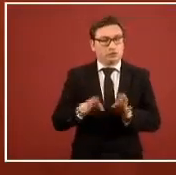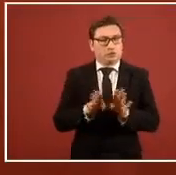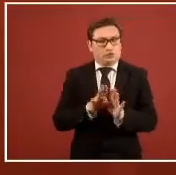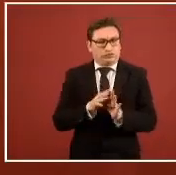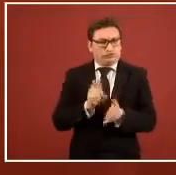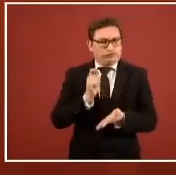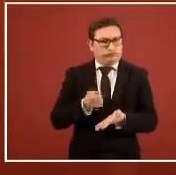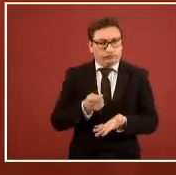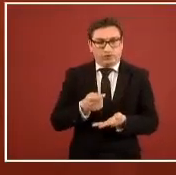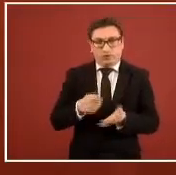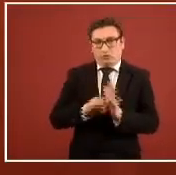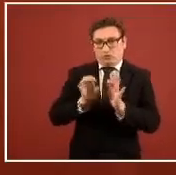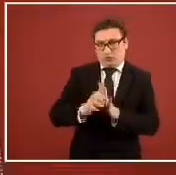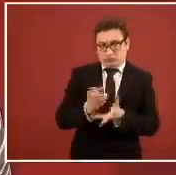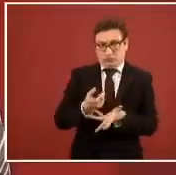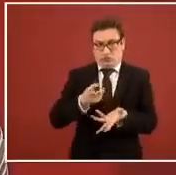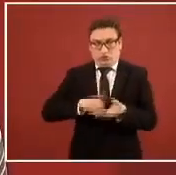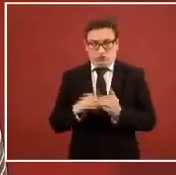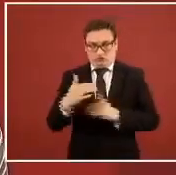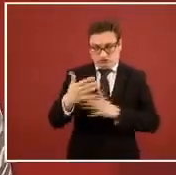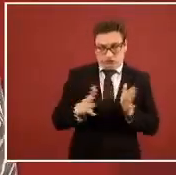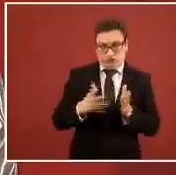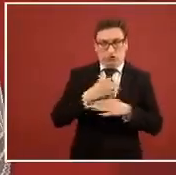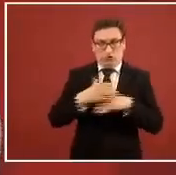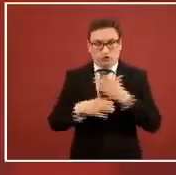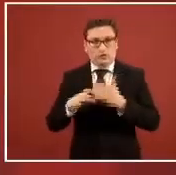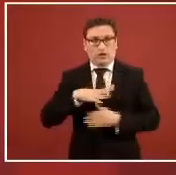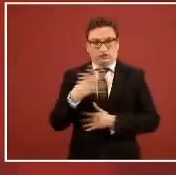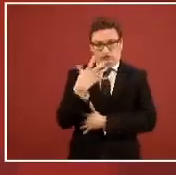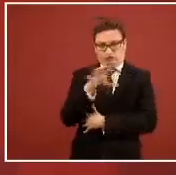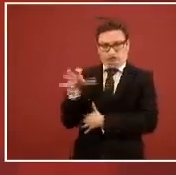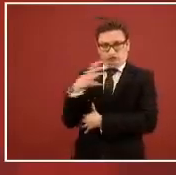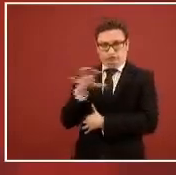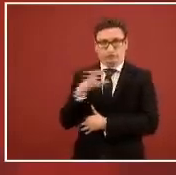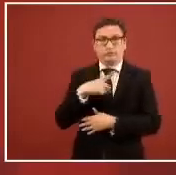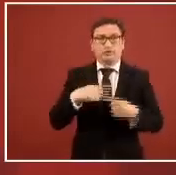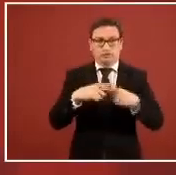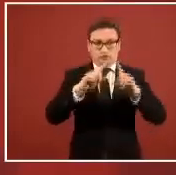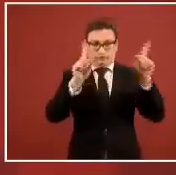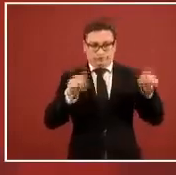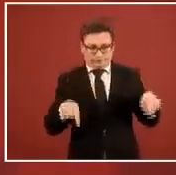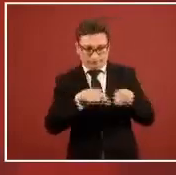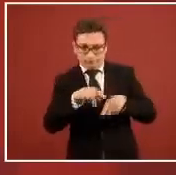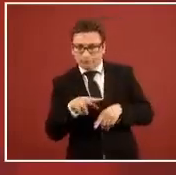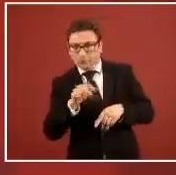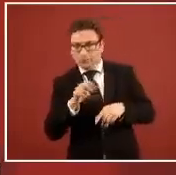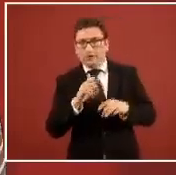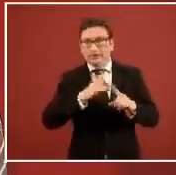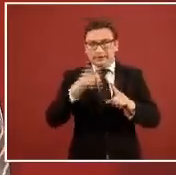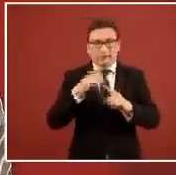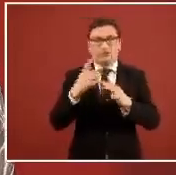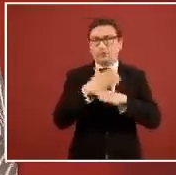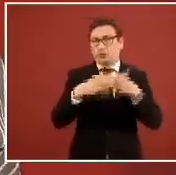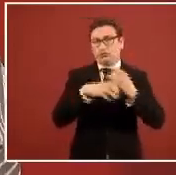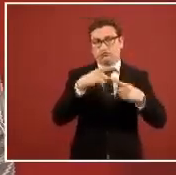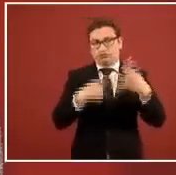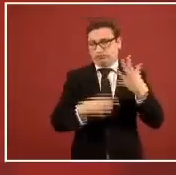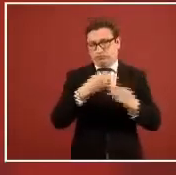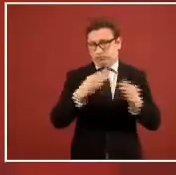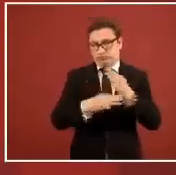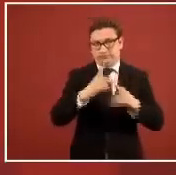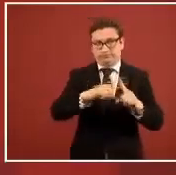incluye un ventilador mecánico y un monitor, entre otros varios insumos.